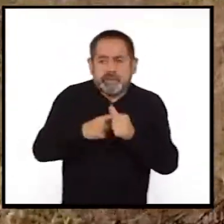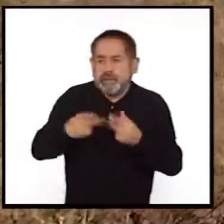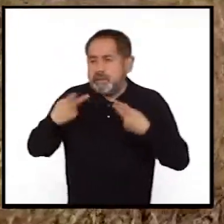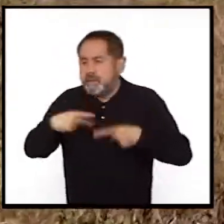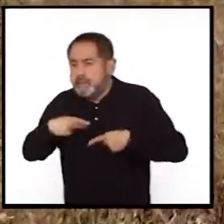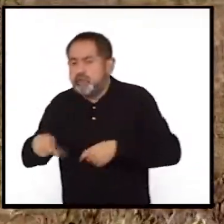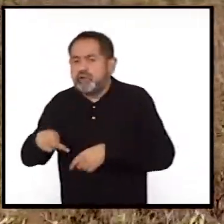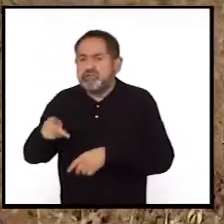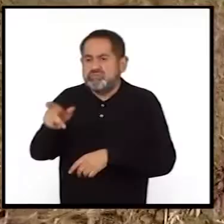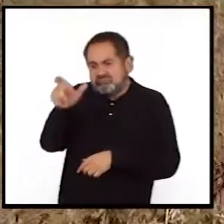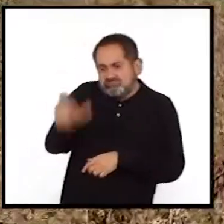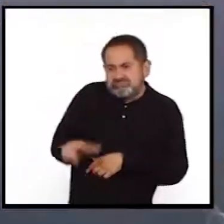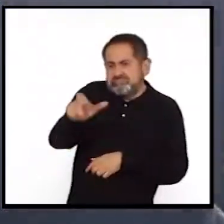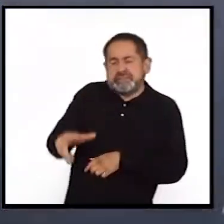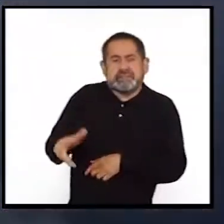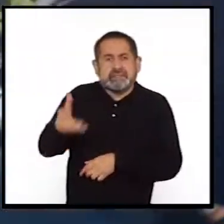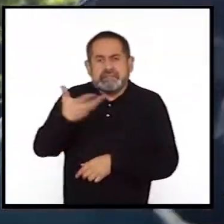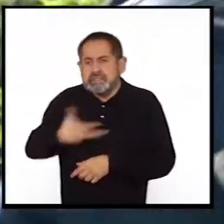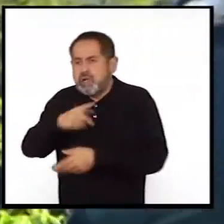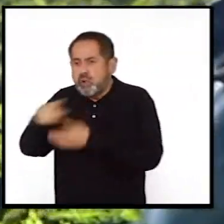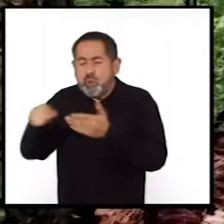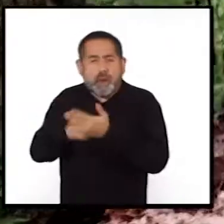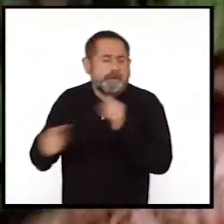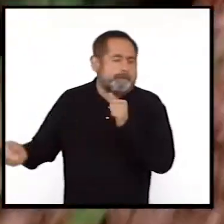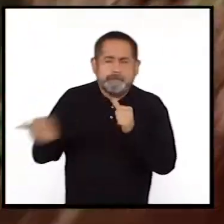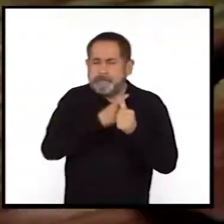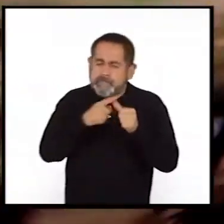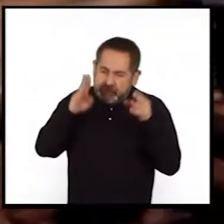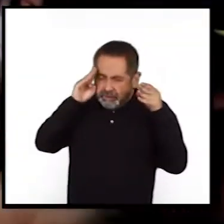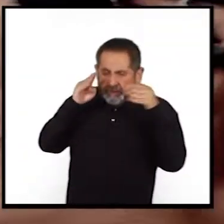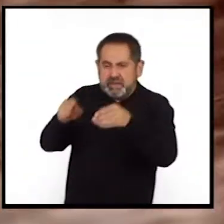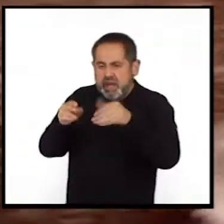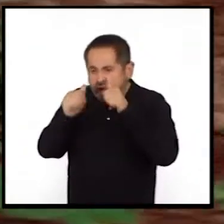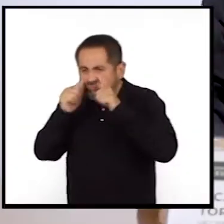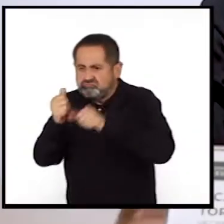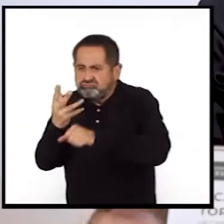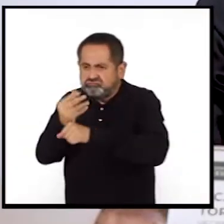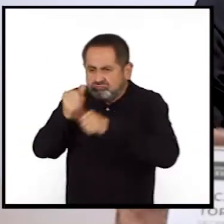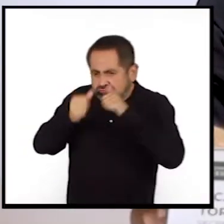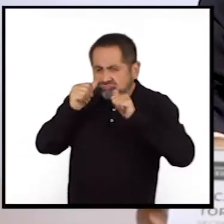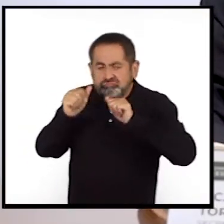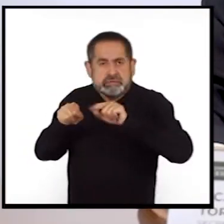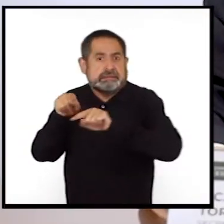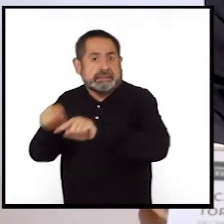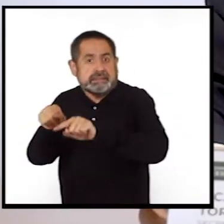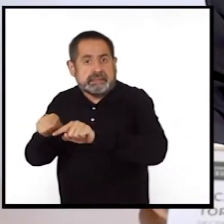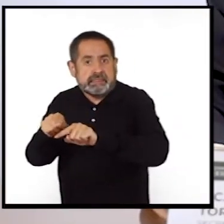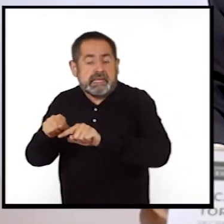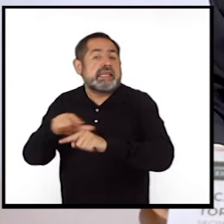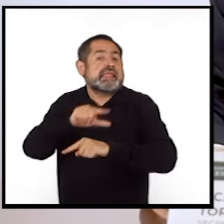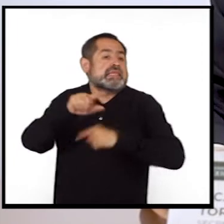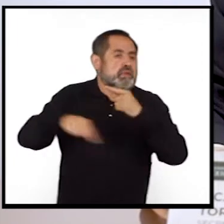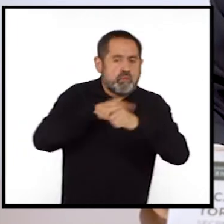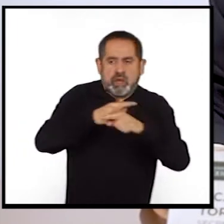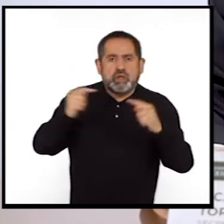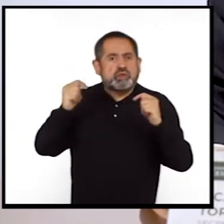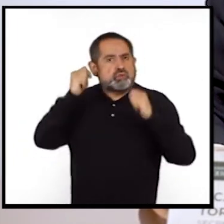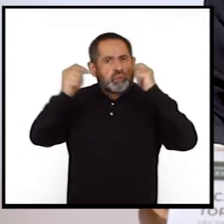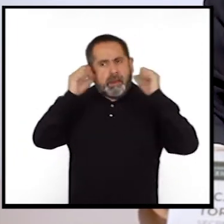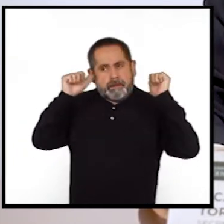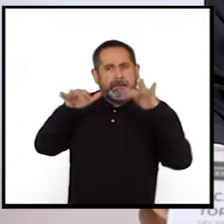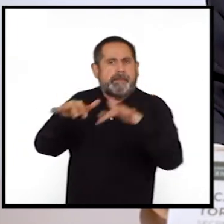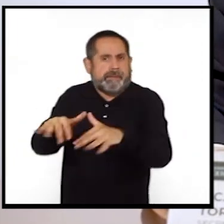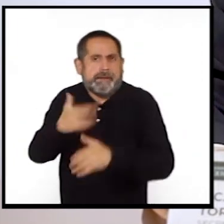el centro de toda nuestra acción. En este sentido, reitero